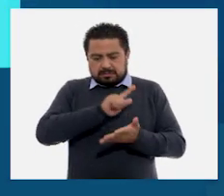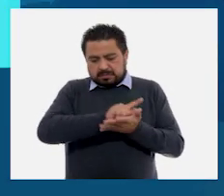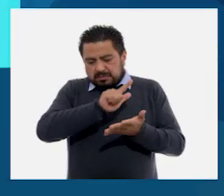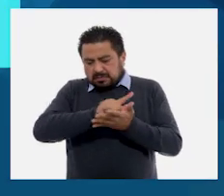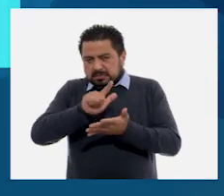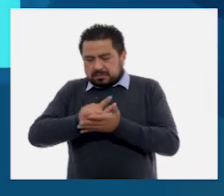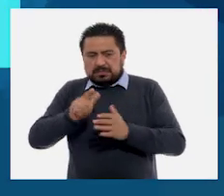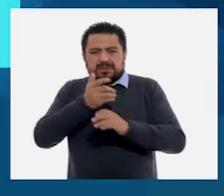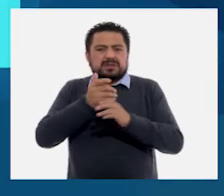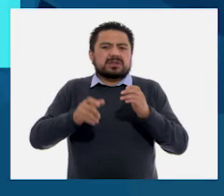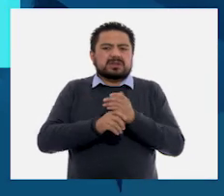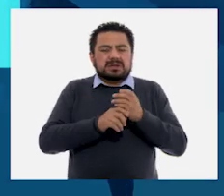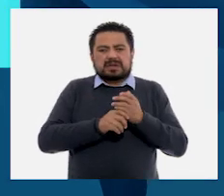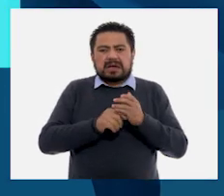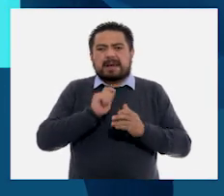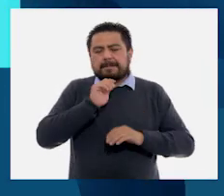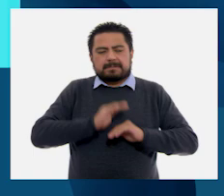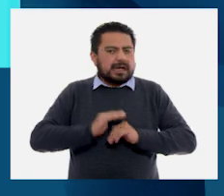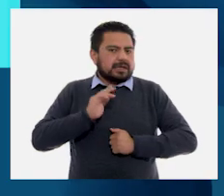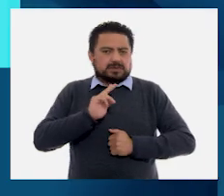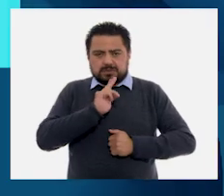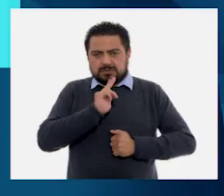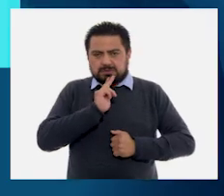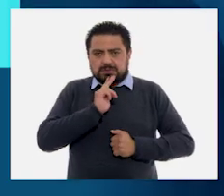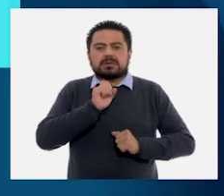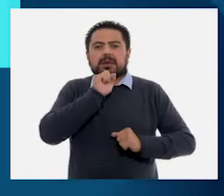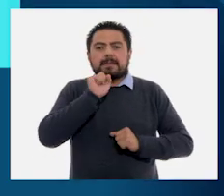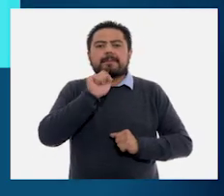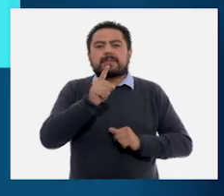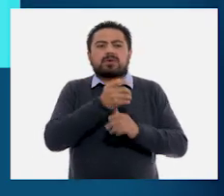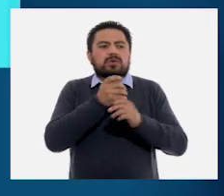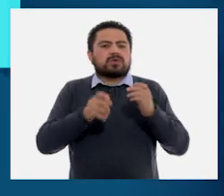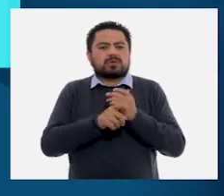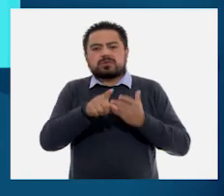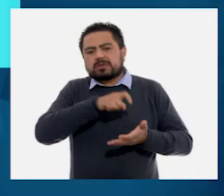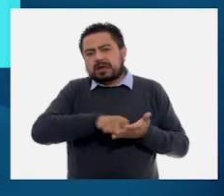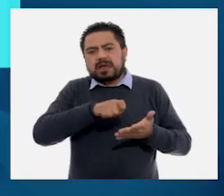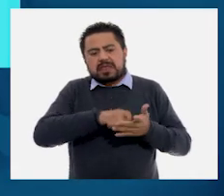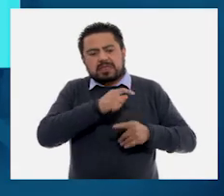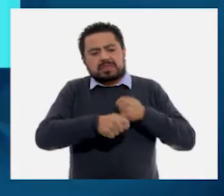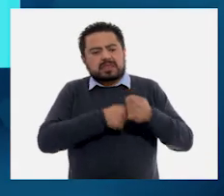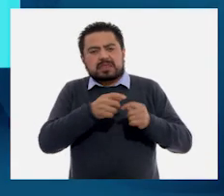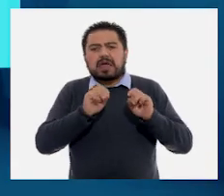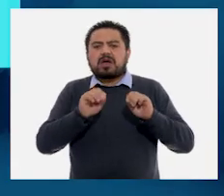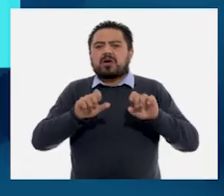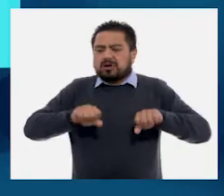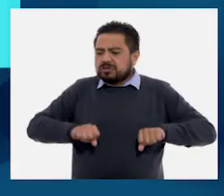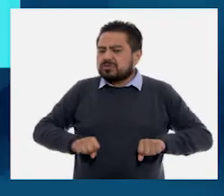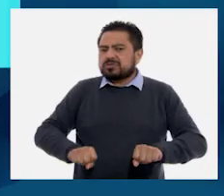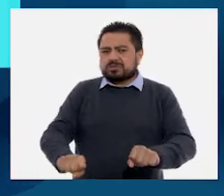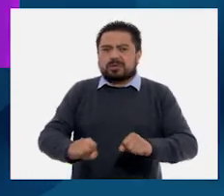Desinfecta las superficies y los objetos que más utilizas. También las cosas que compres en la tienda o el supermercado.